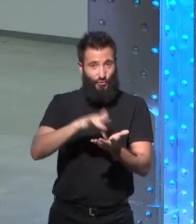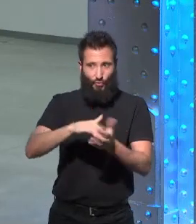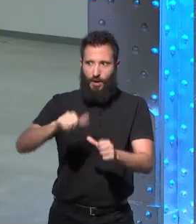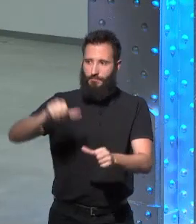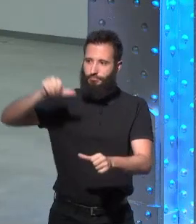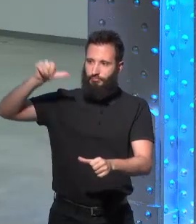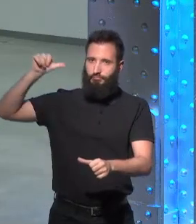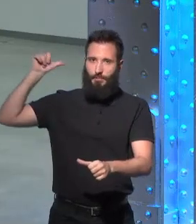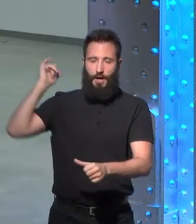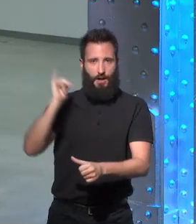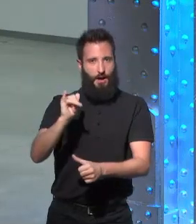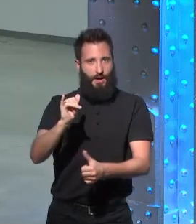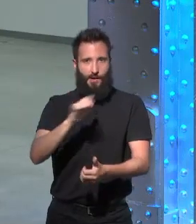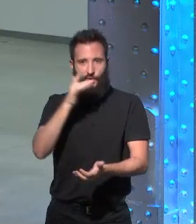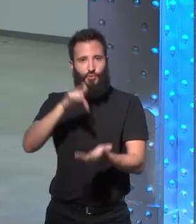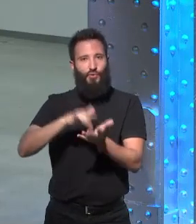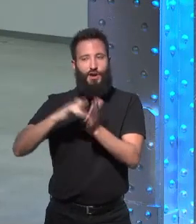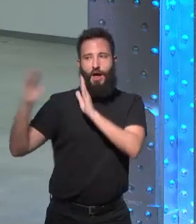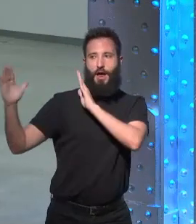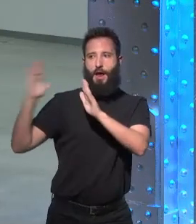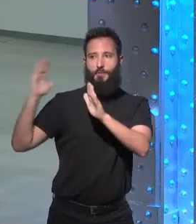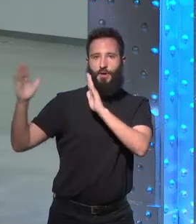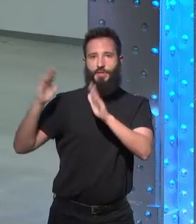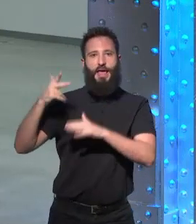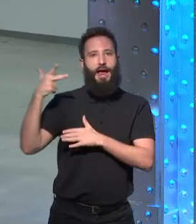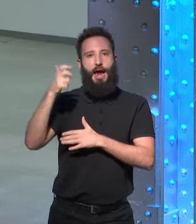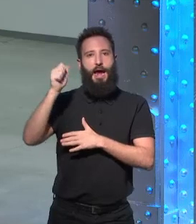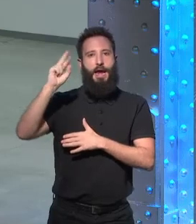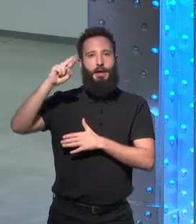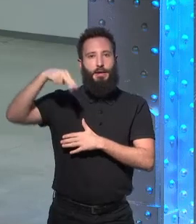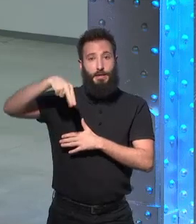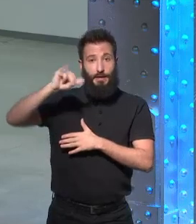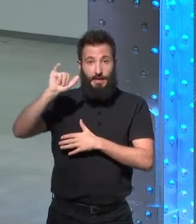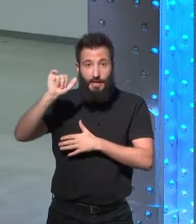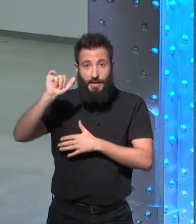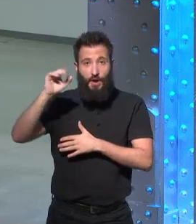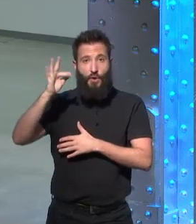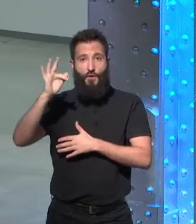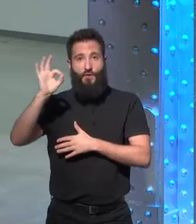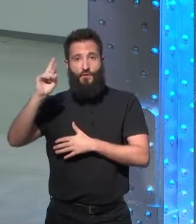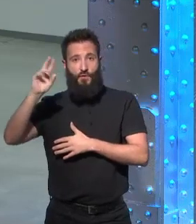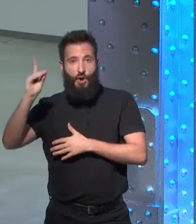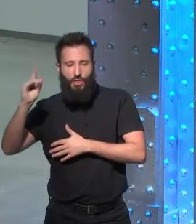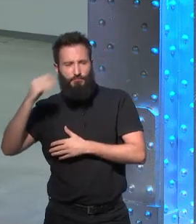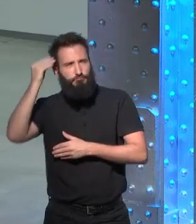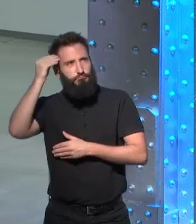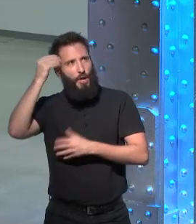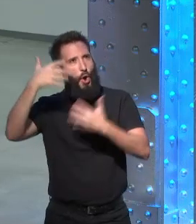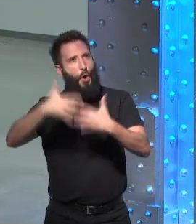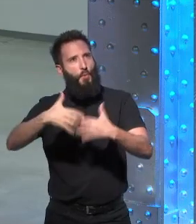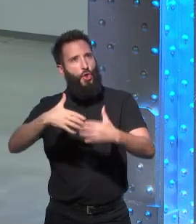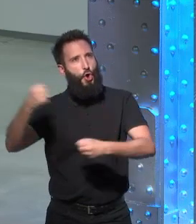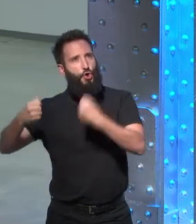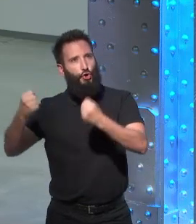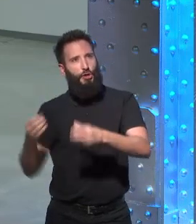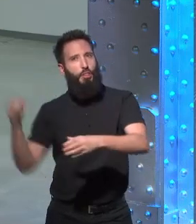momento en el que de repente al señor Henry Ford se le ocurre ponerle un motor a un coche de caballos,